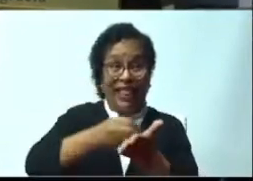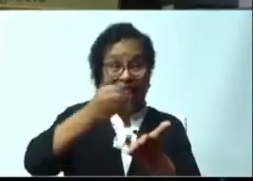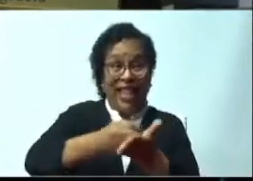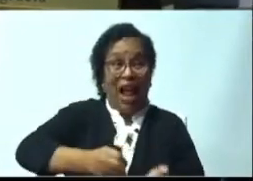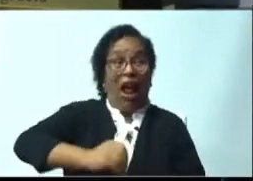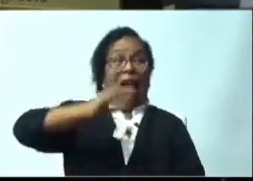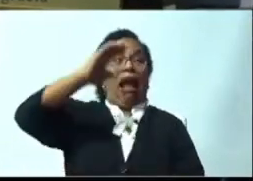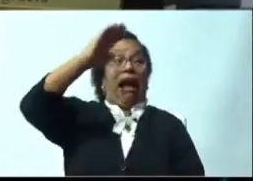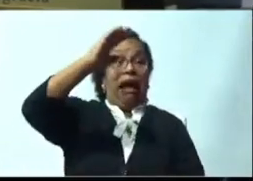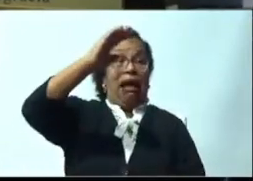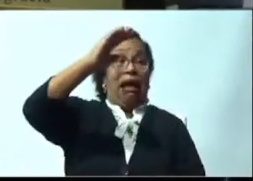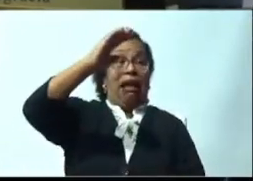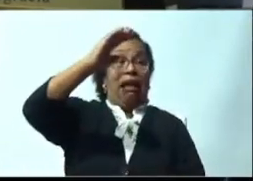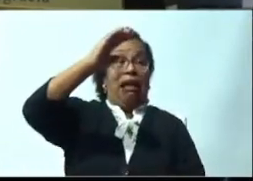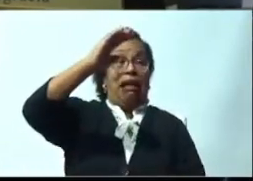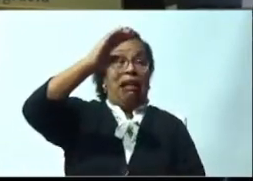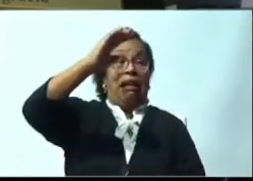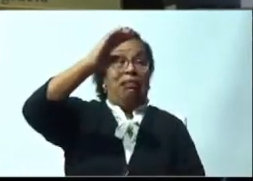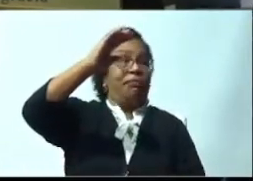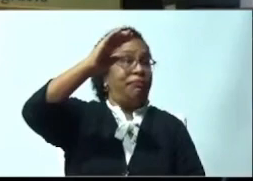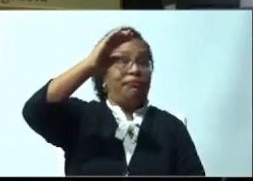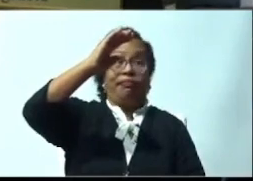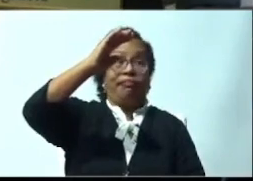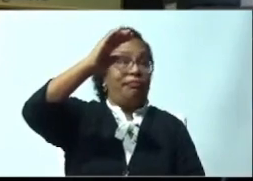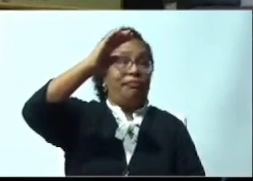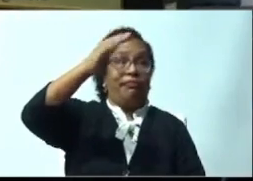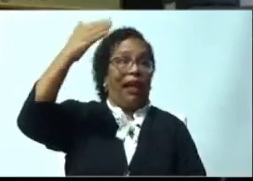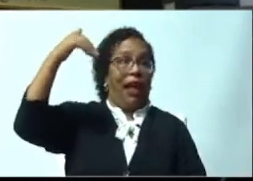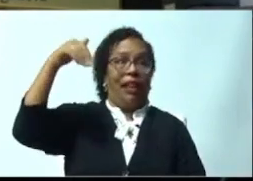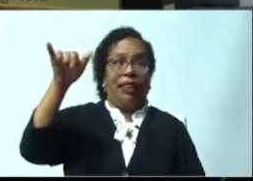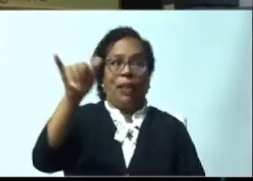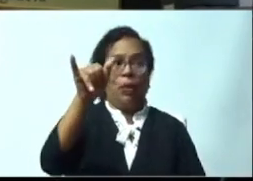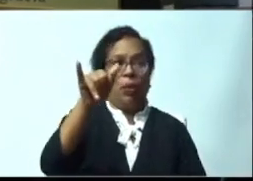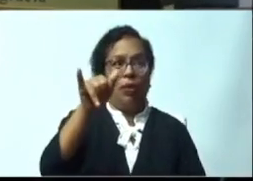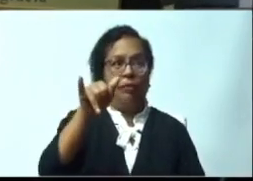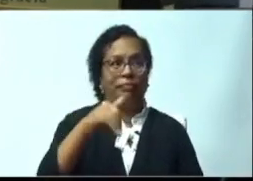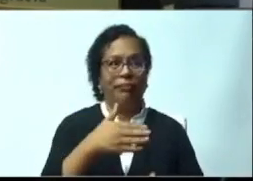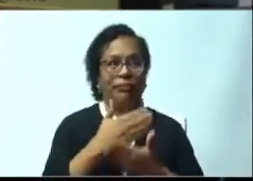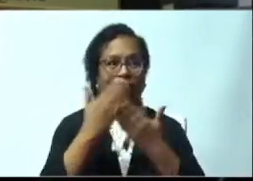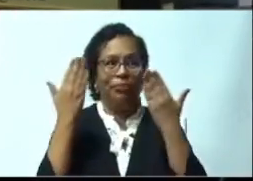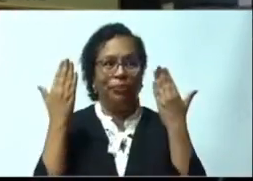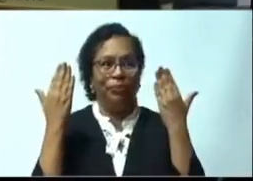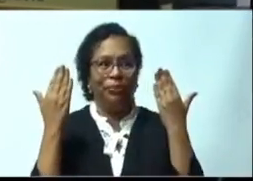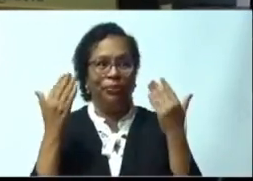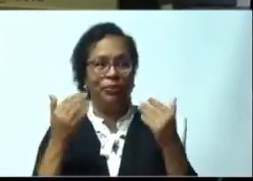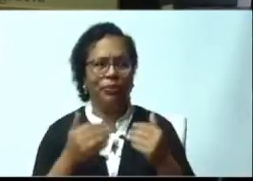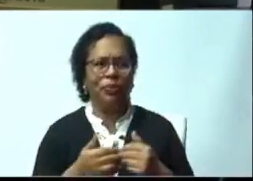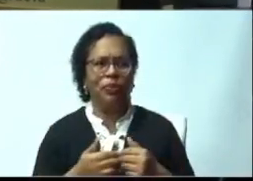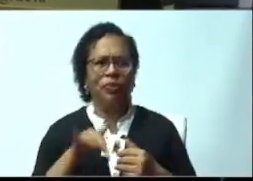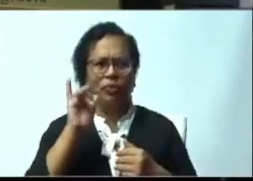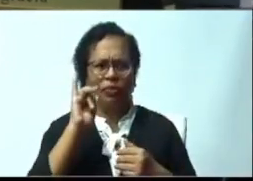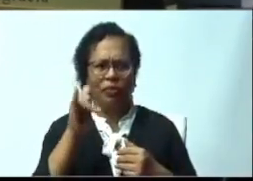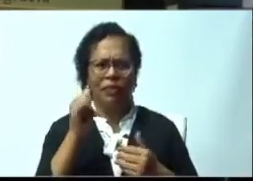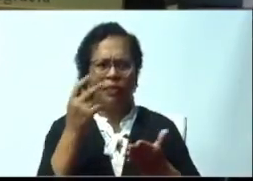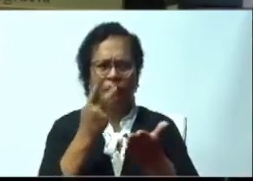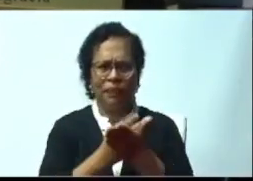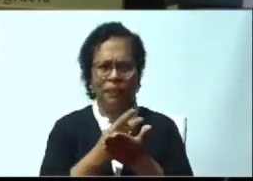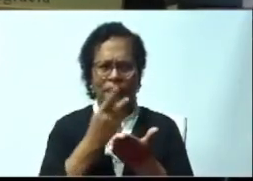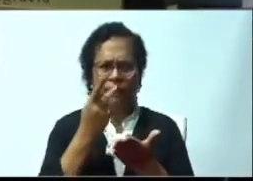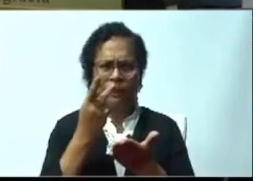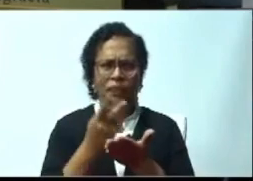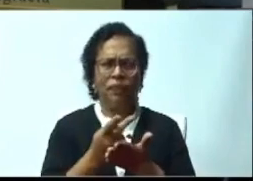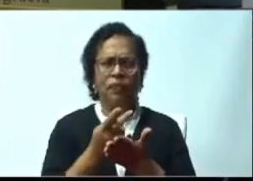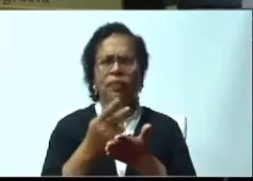tiempo. Pero, ¿qué representa ese presupuesto? Bueno, representa, Presidenta, más